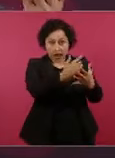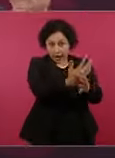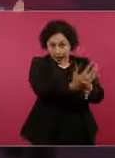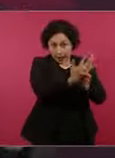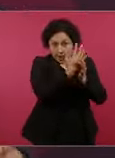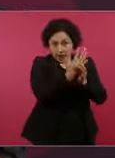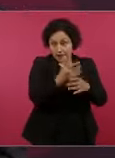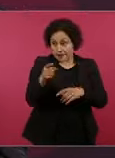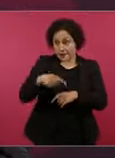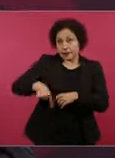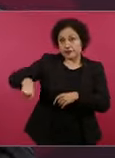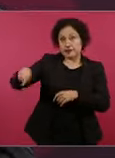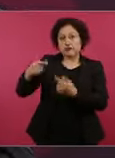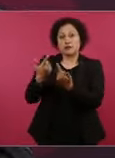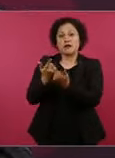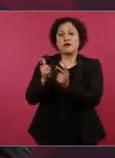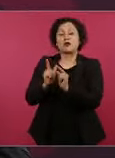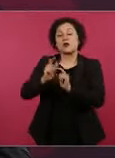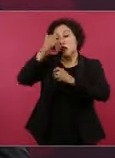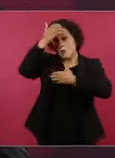los de la comitiva